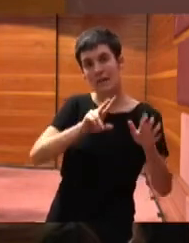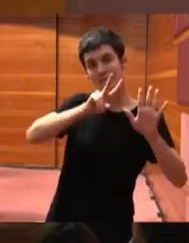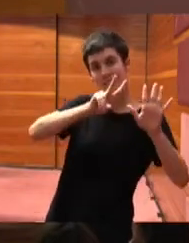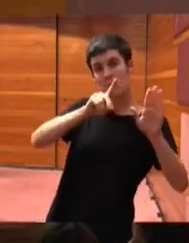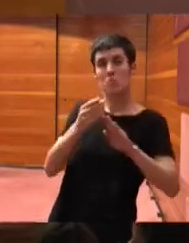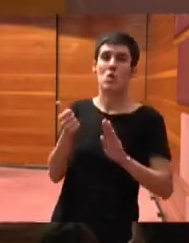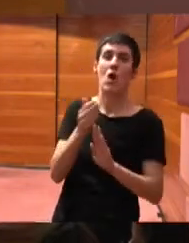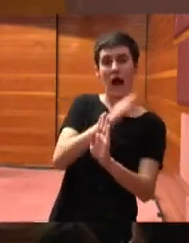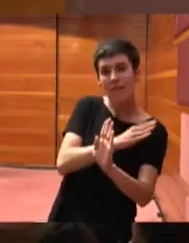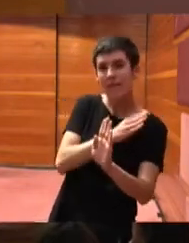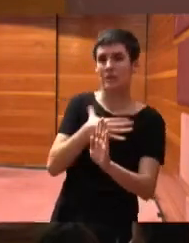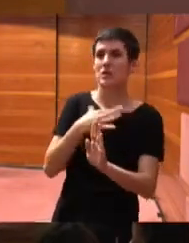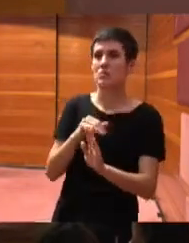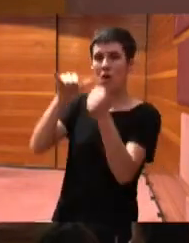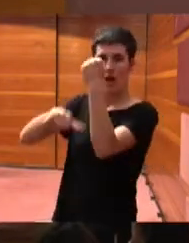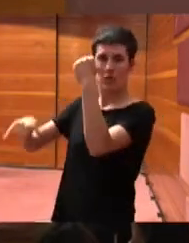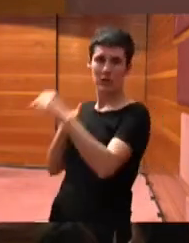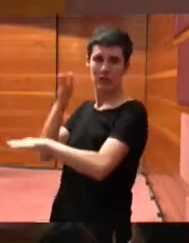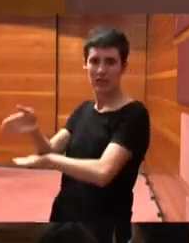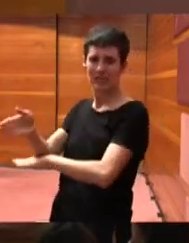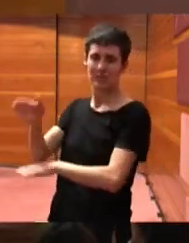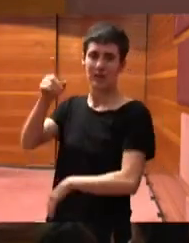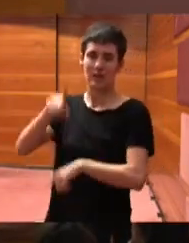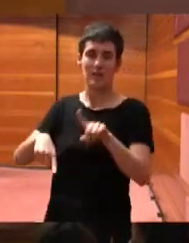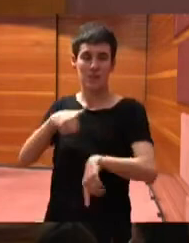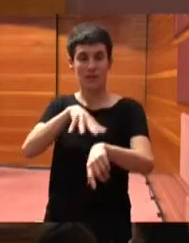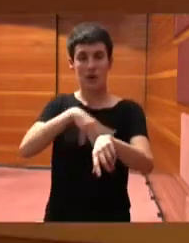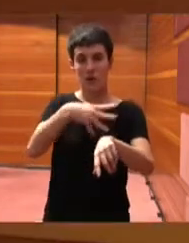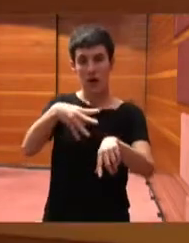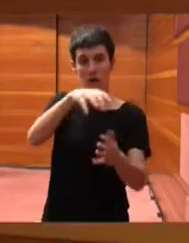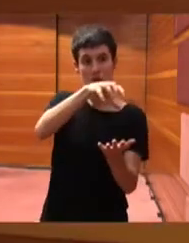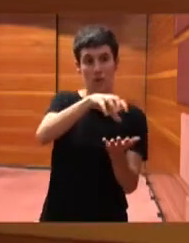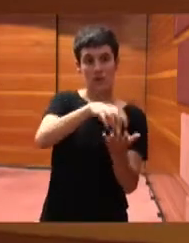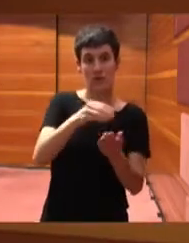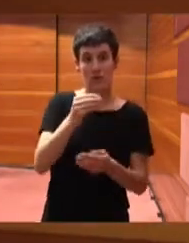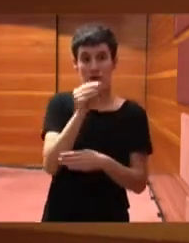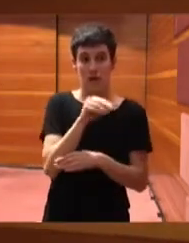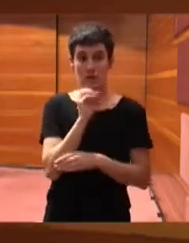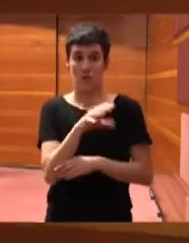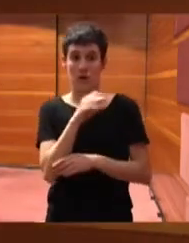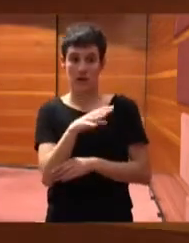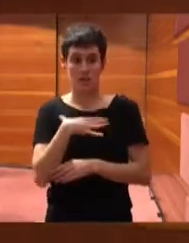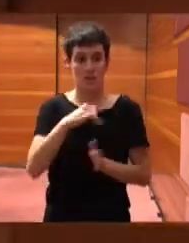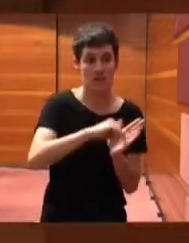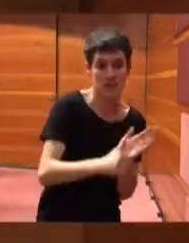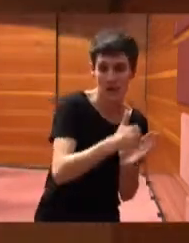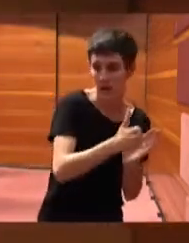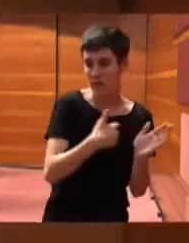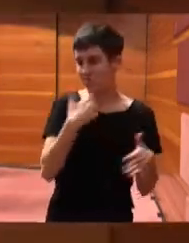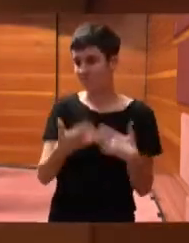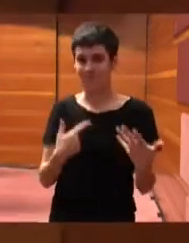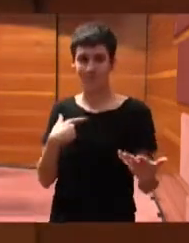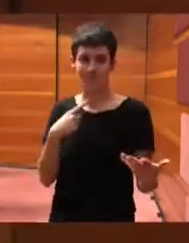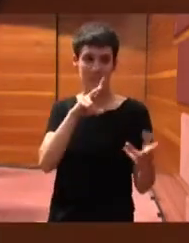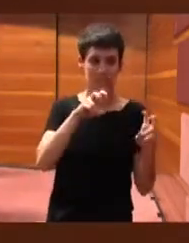llego al aeropuerto, si no, no. ¿Vale? Bueno, pues depende de los horarios o una guardería que está más cerca a otra, lo que sea, bueno, pues en relación con